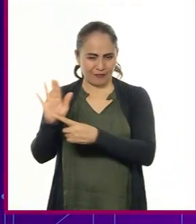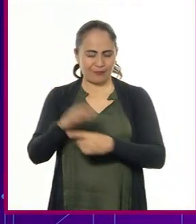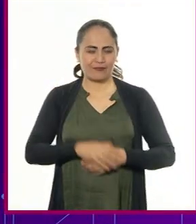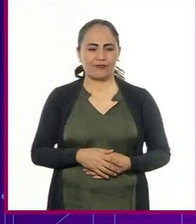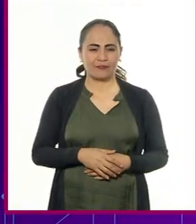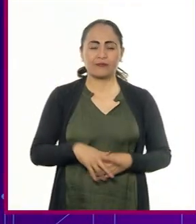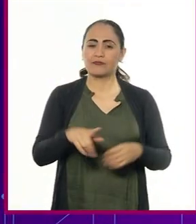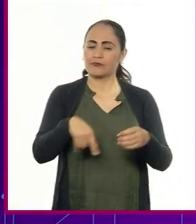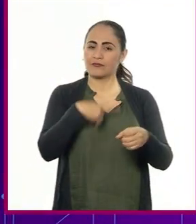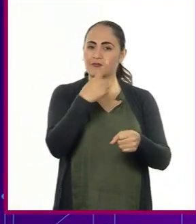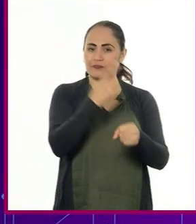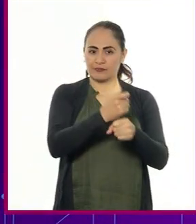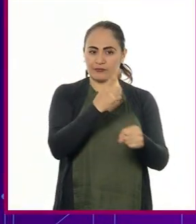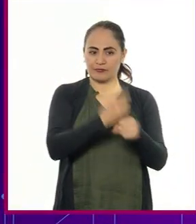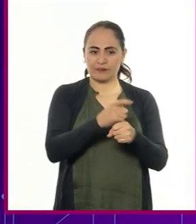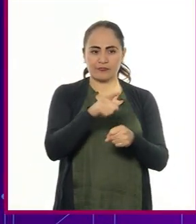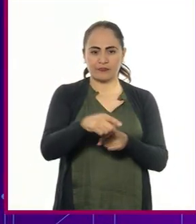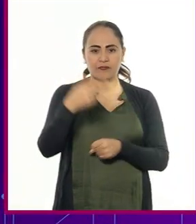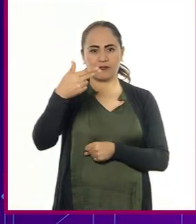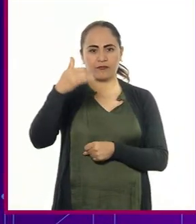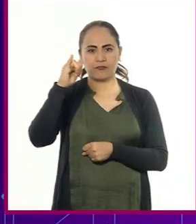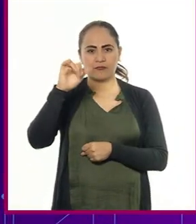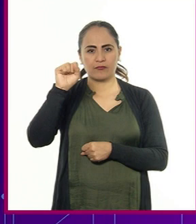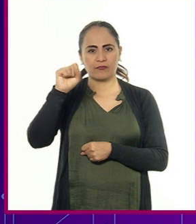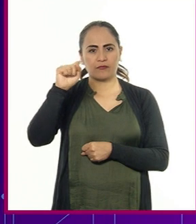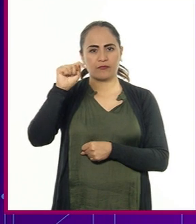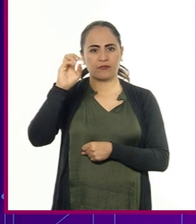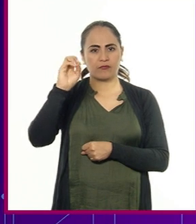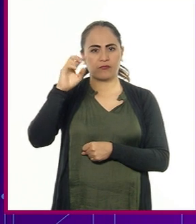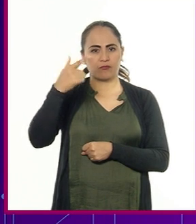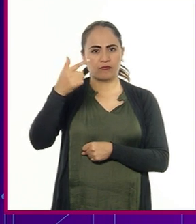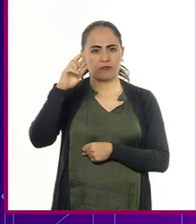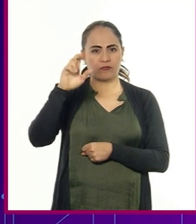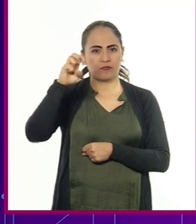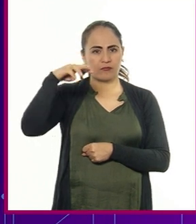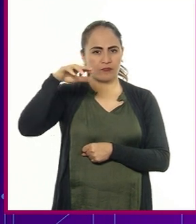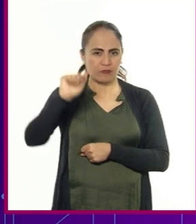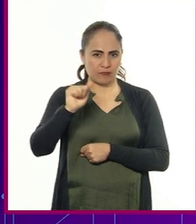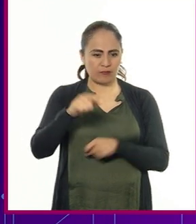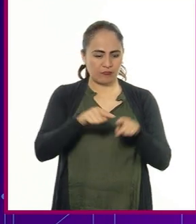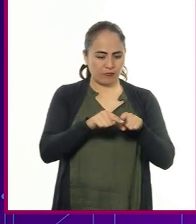Primero, se tiene un histograma en donde se observa el crecimiento